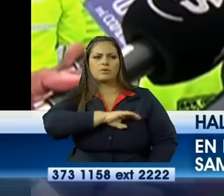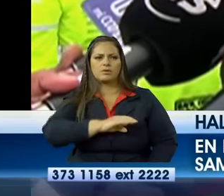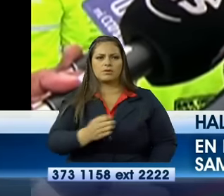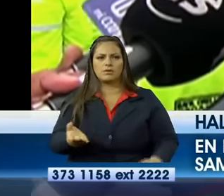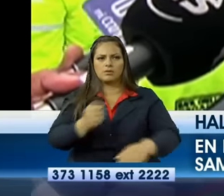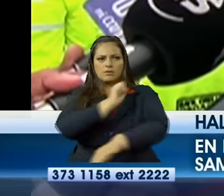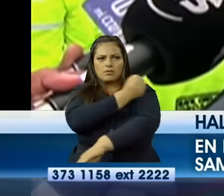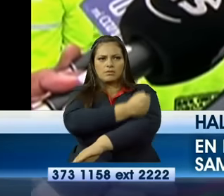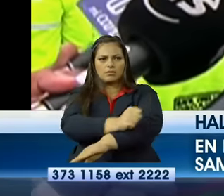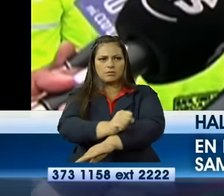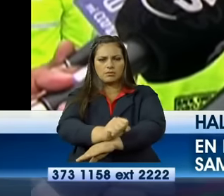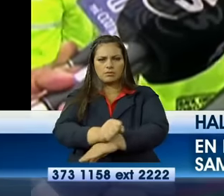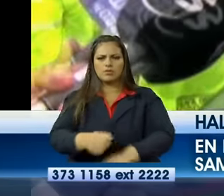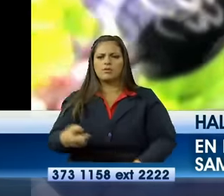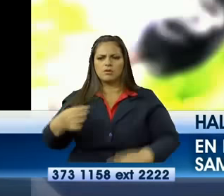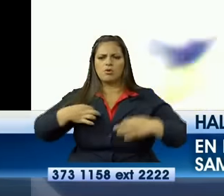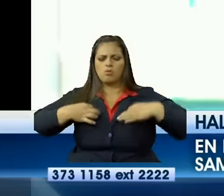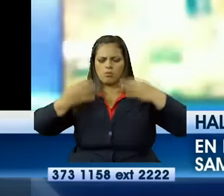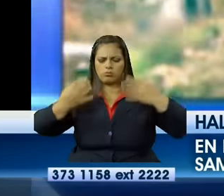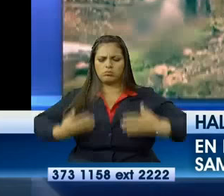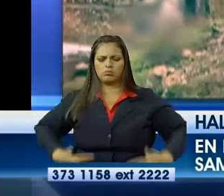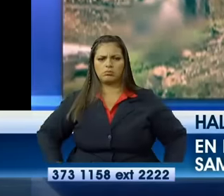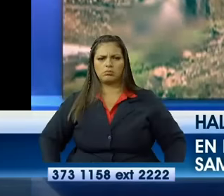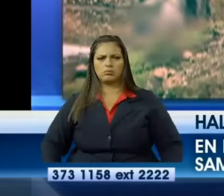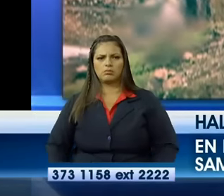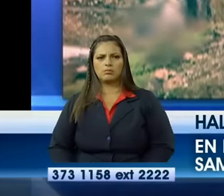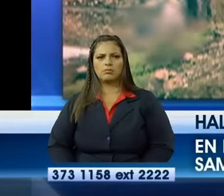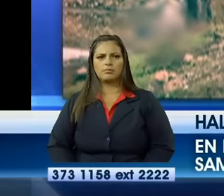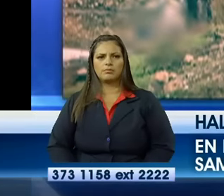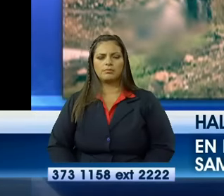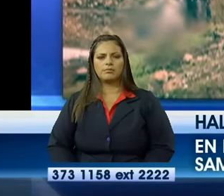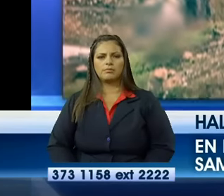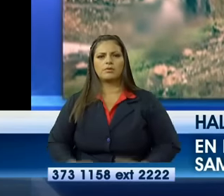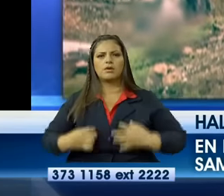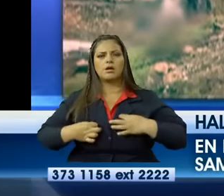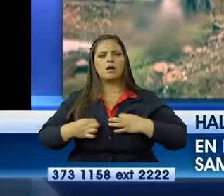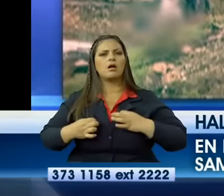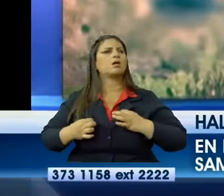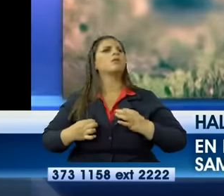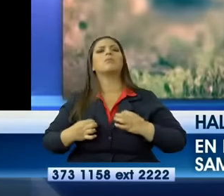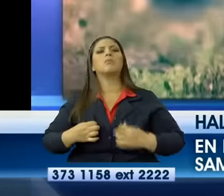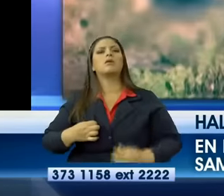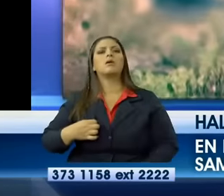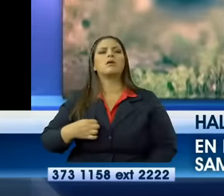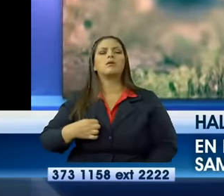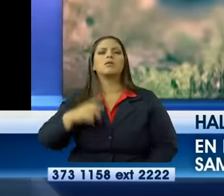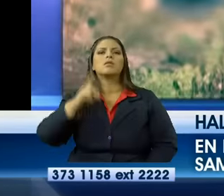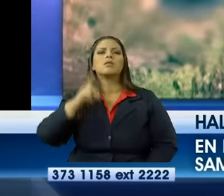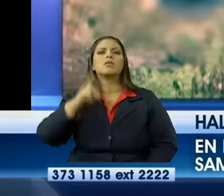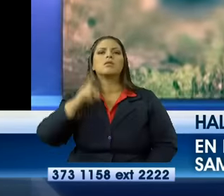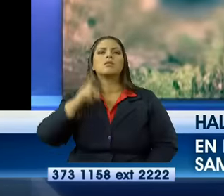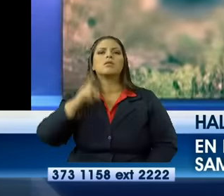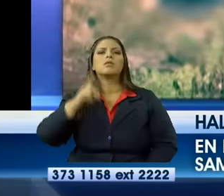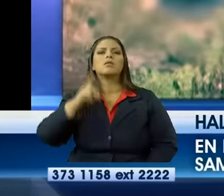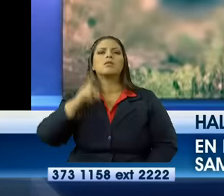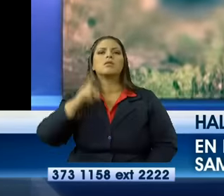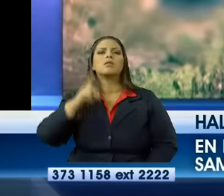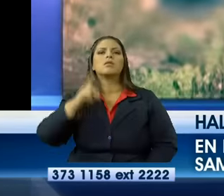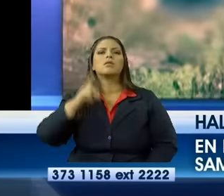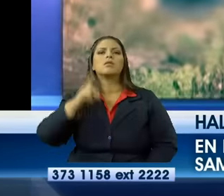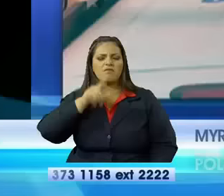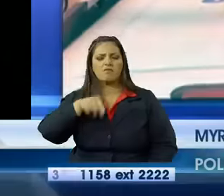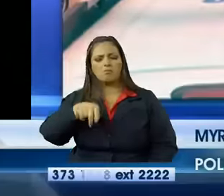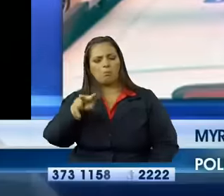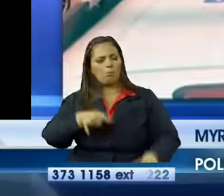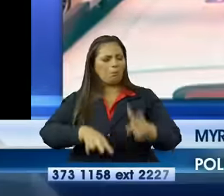vestía, está con todas sus prendas de vestir. Jean color azul, zapatos cafés, blusa color negro. Tiene unos 30 años más o menos.